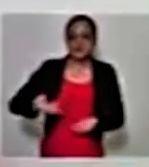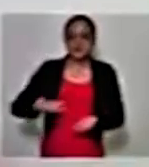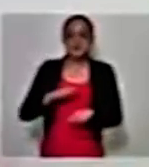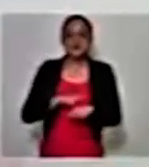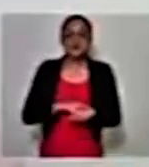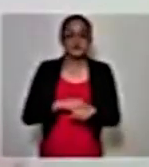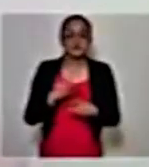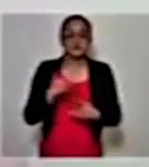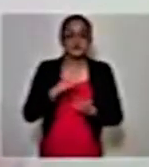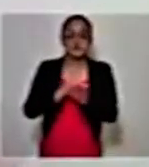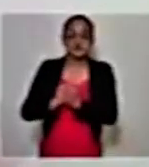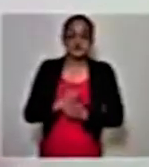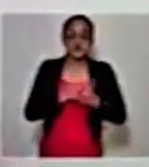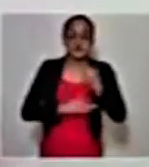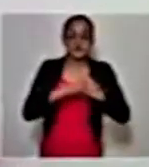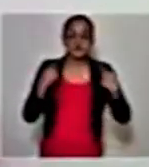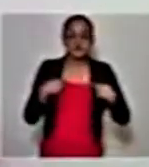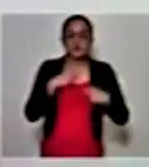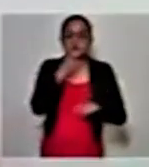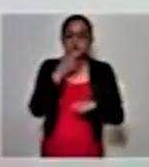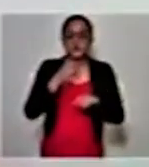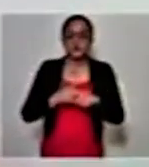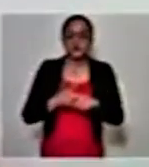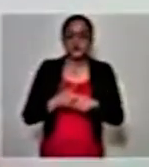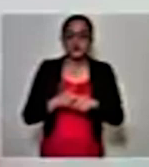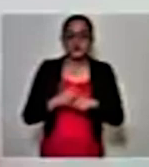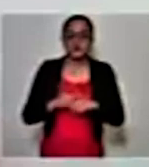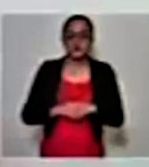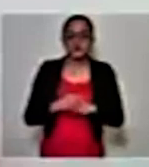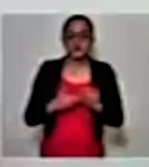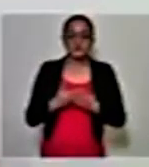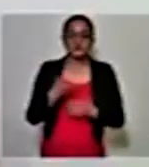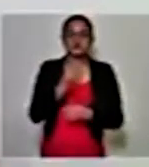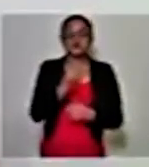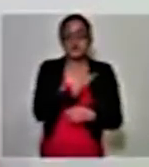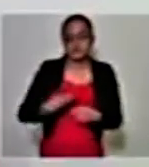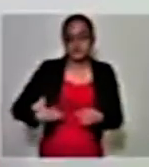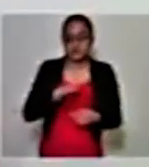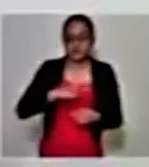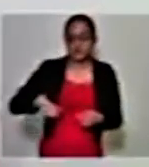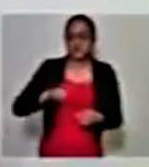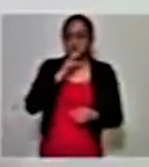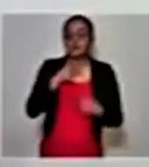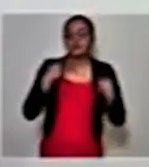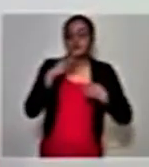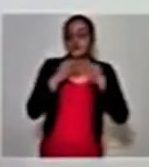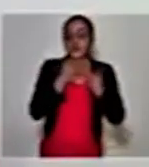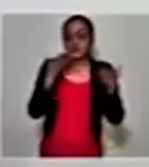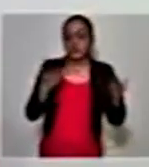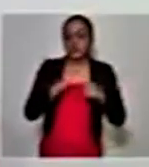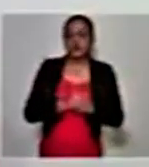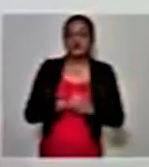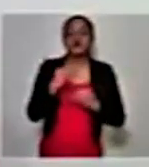gobernador, saludo a secretarios, secretarias, presidente municipal, medios de comunicación.